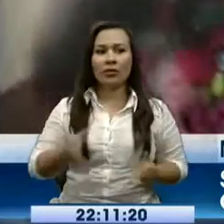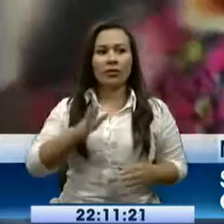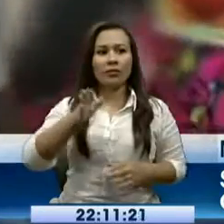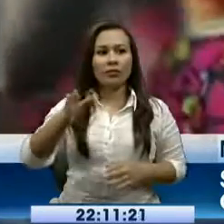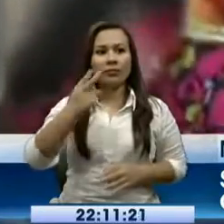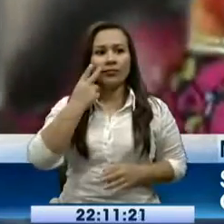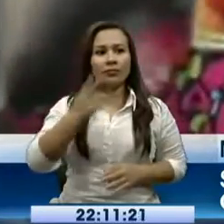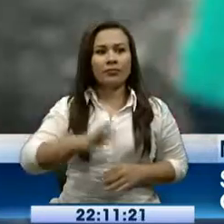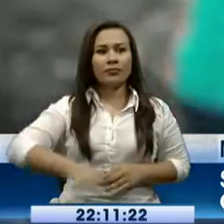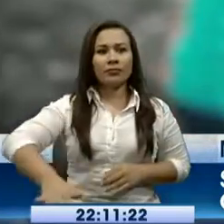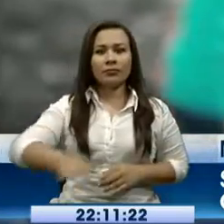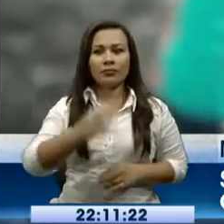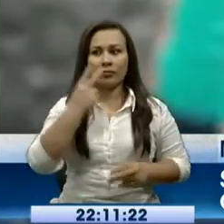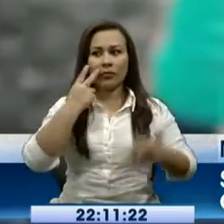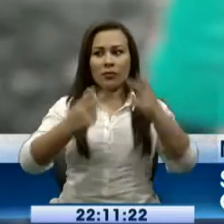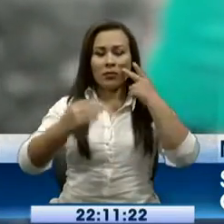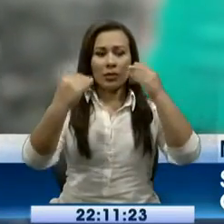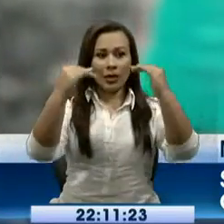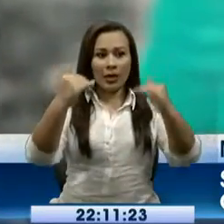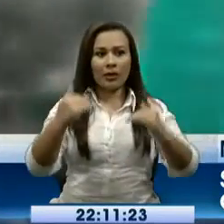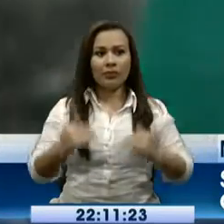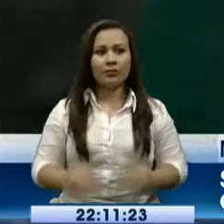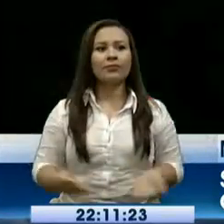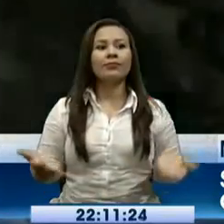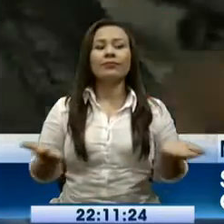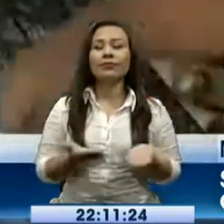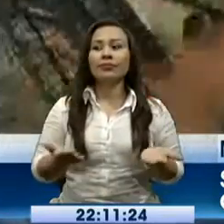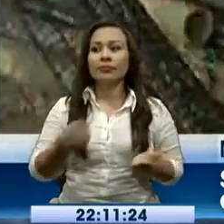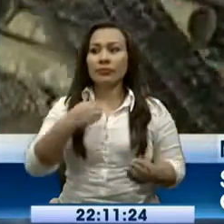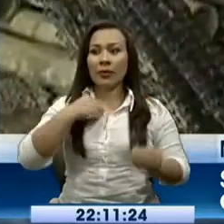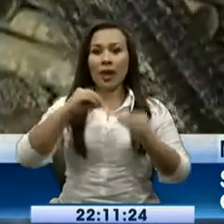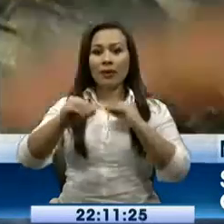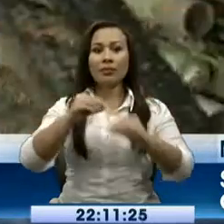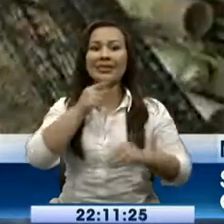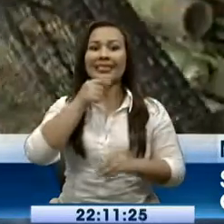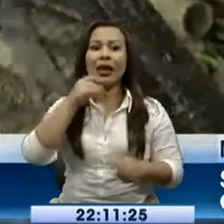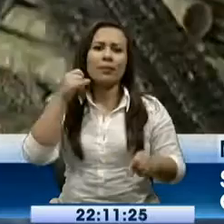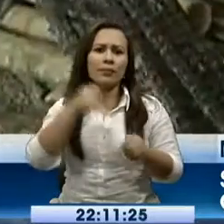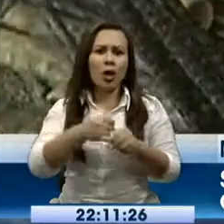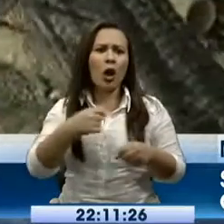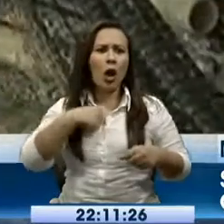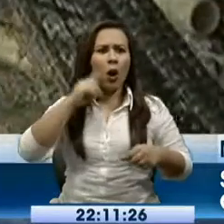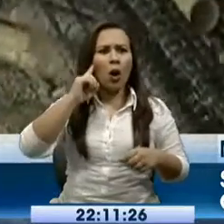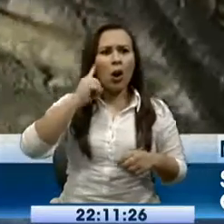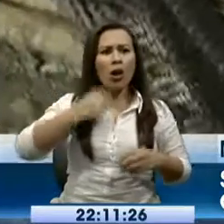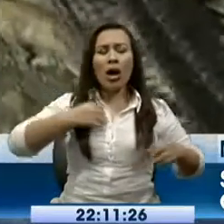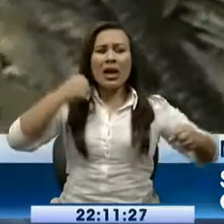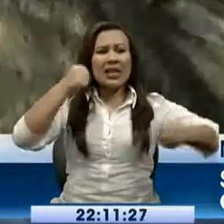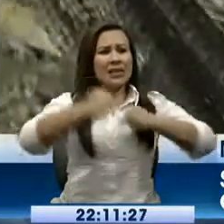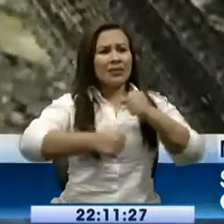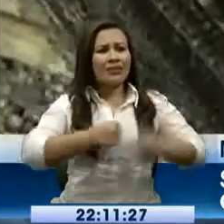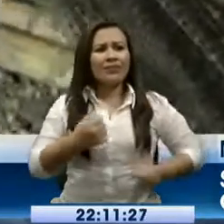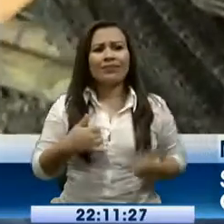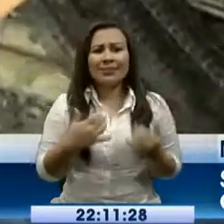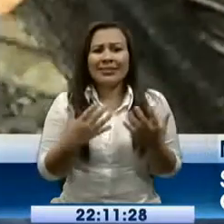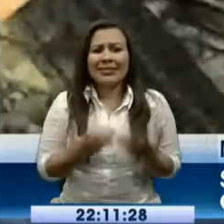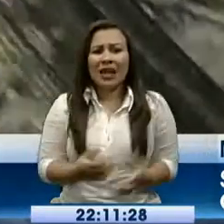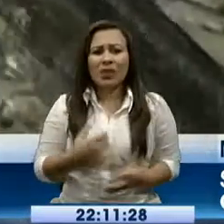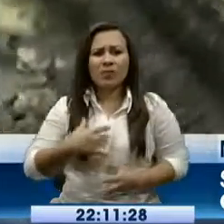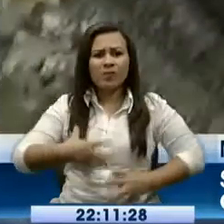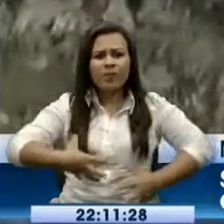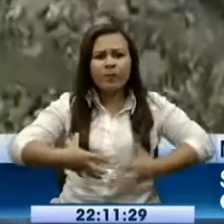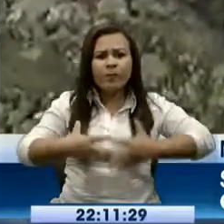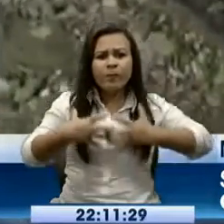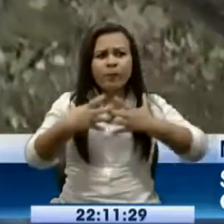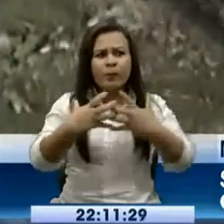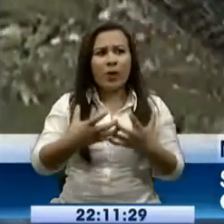¿Por qué no vinieron aquí primero? Cuando una madre se entera que su hija ha sido violada por el padre, uno se vuelve loca, pues, niña. Uno viene aquí, si es posible, a caerle a golpe,